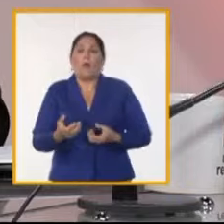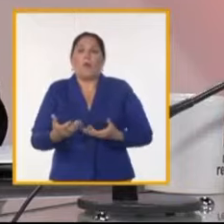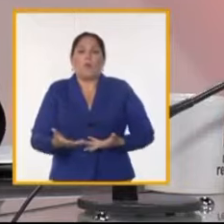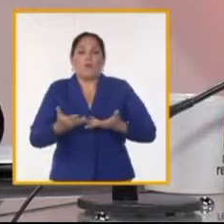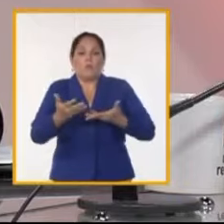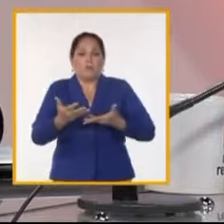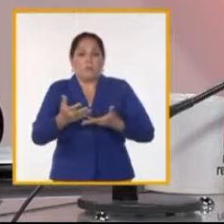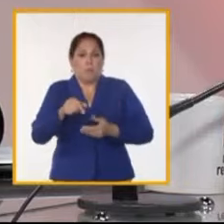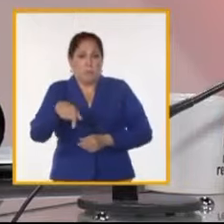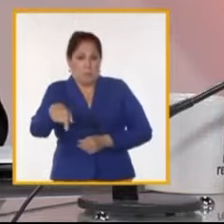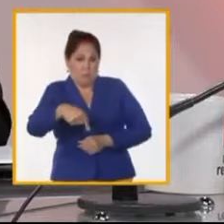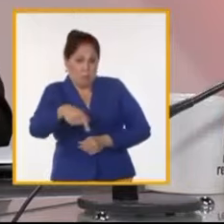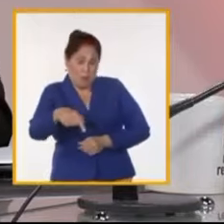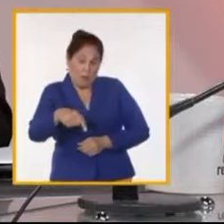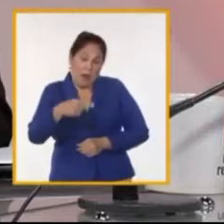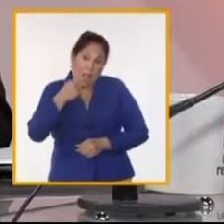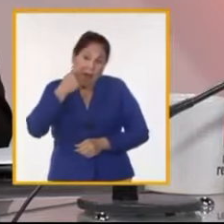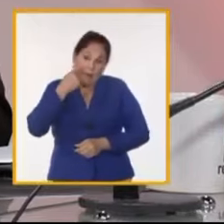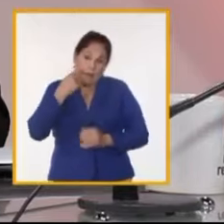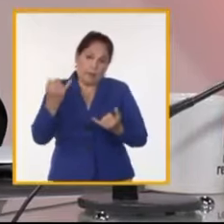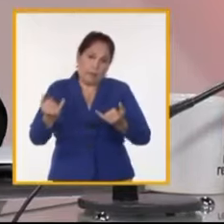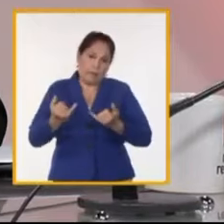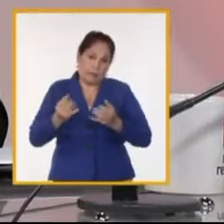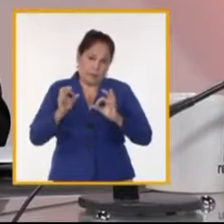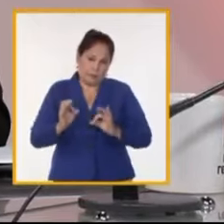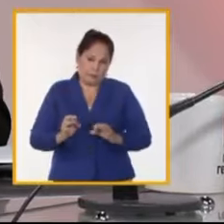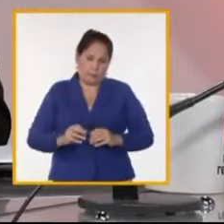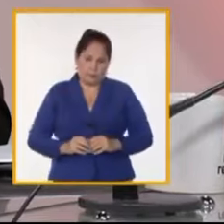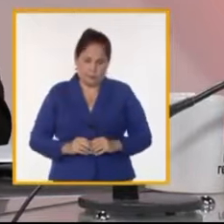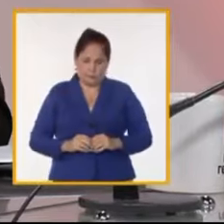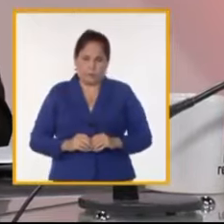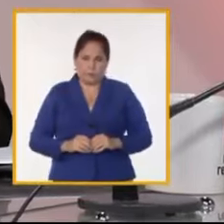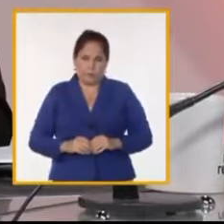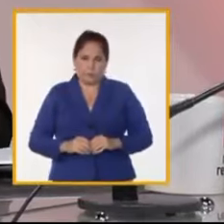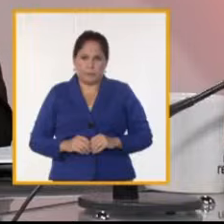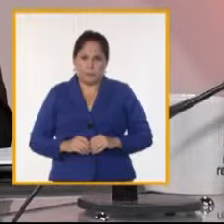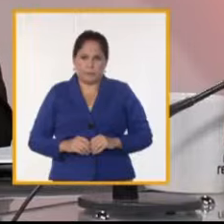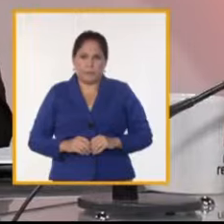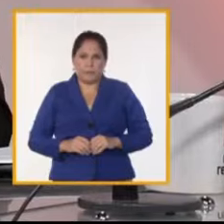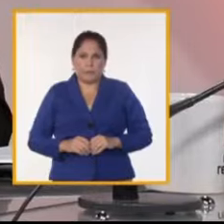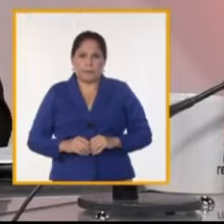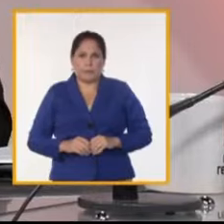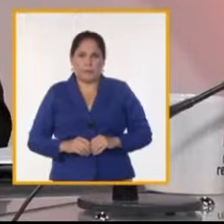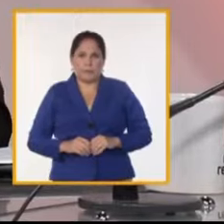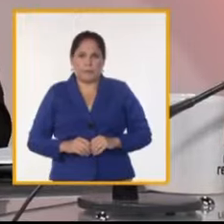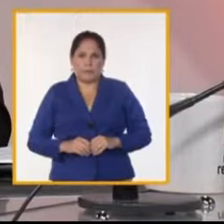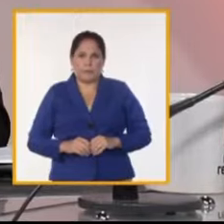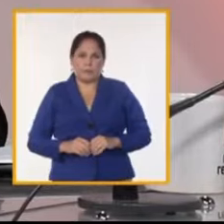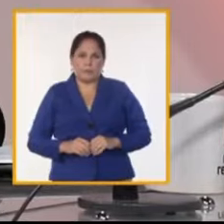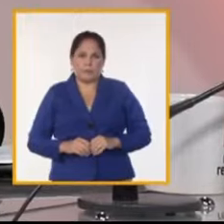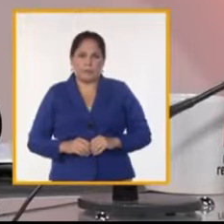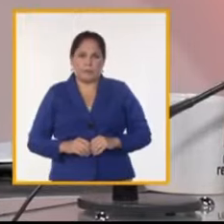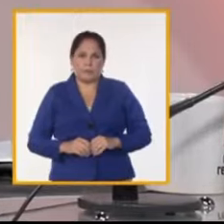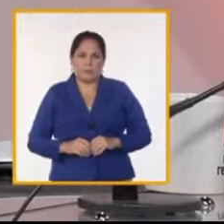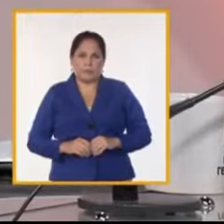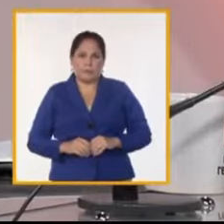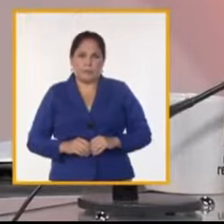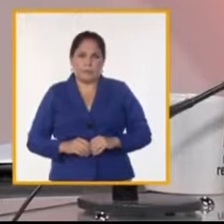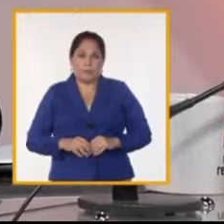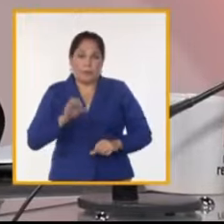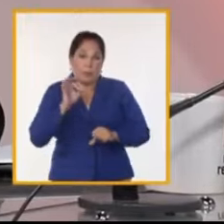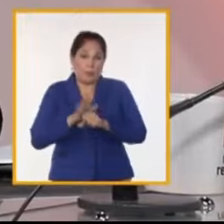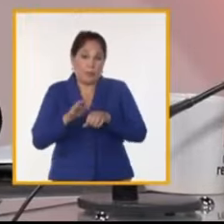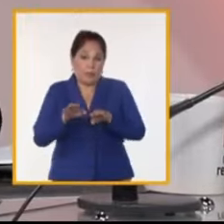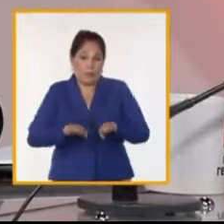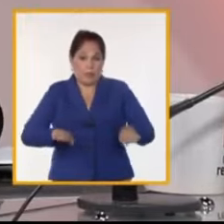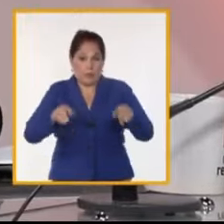los próximos días y habrá que seguir por supuesto este acontecimiento de importancia internacional con él comenzamos nuestra